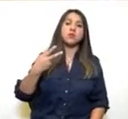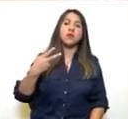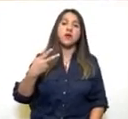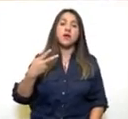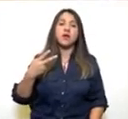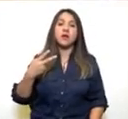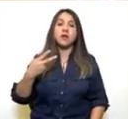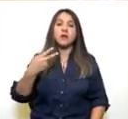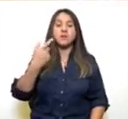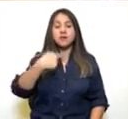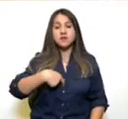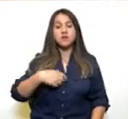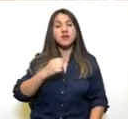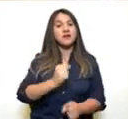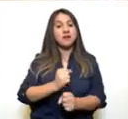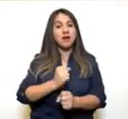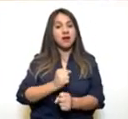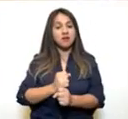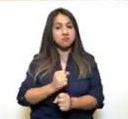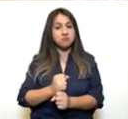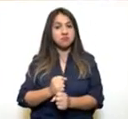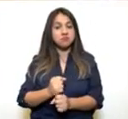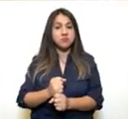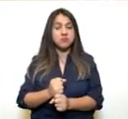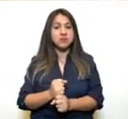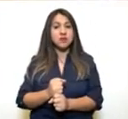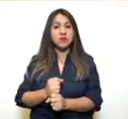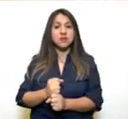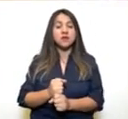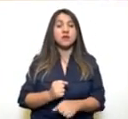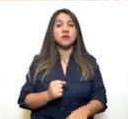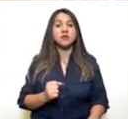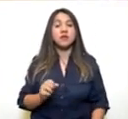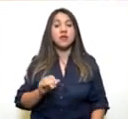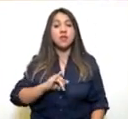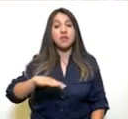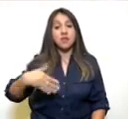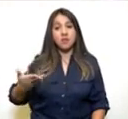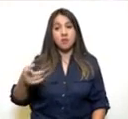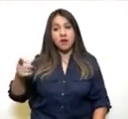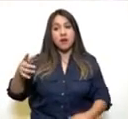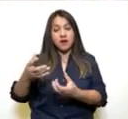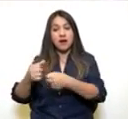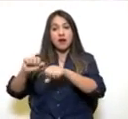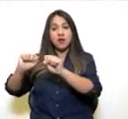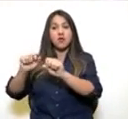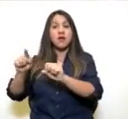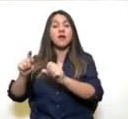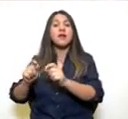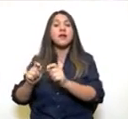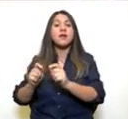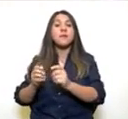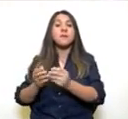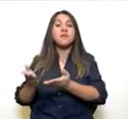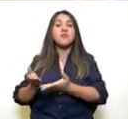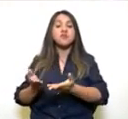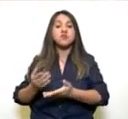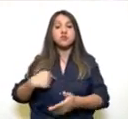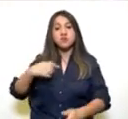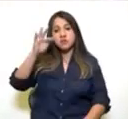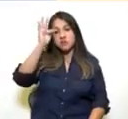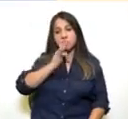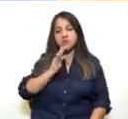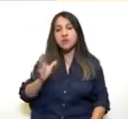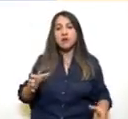a trabajar con él después que ganó me ofreció ser funcionaria la